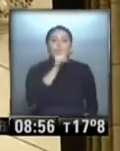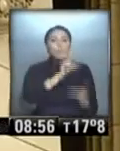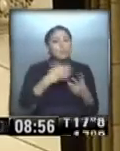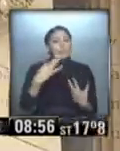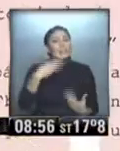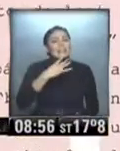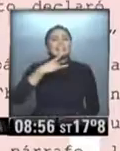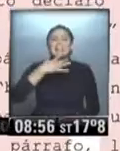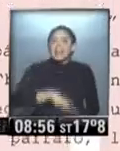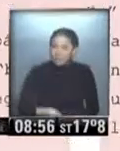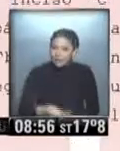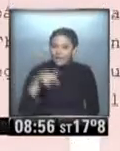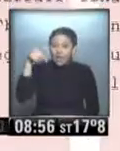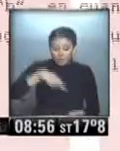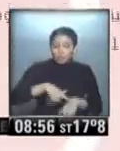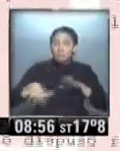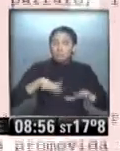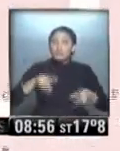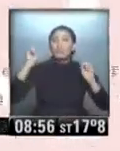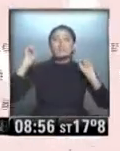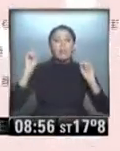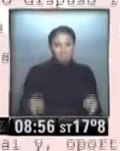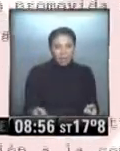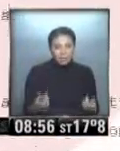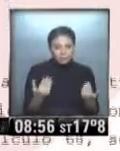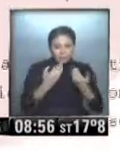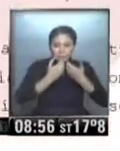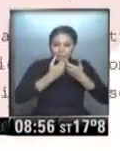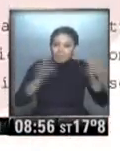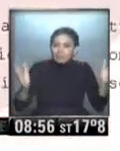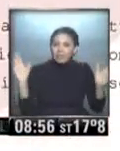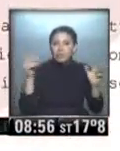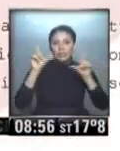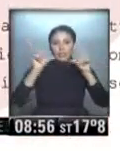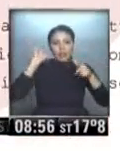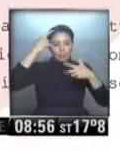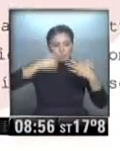entienda que llegó la hora también de la democratización de los medios.